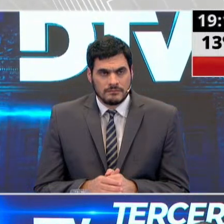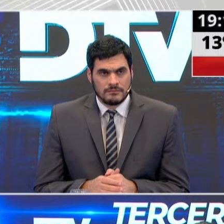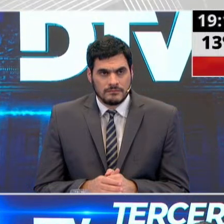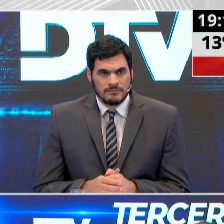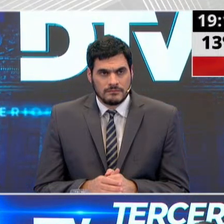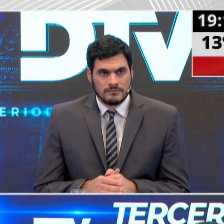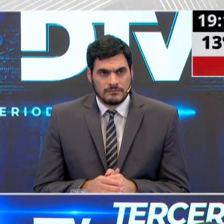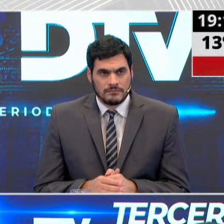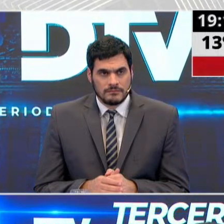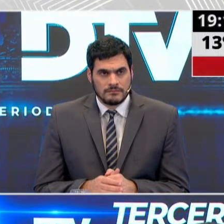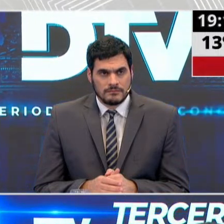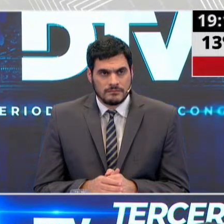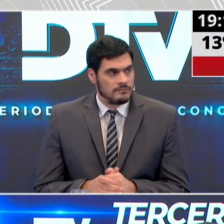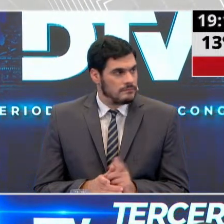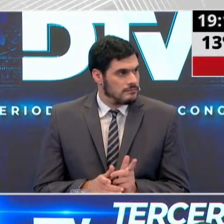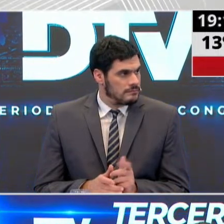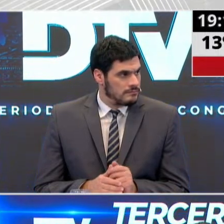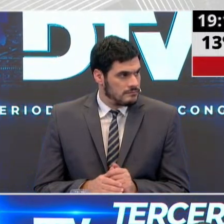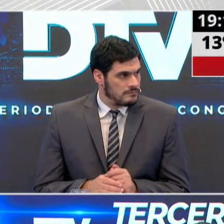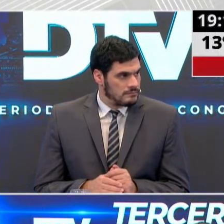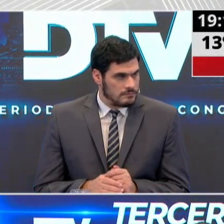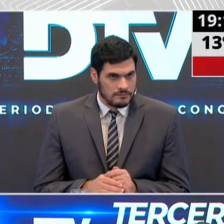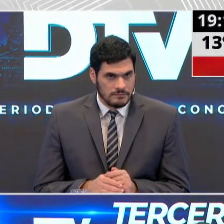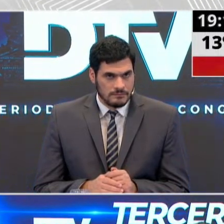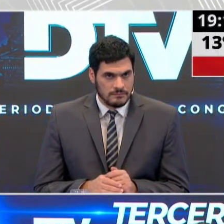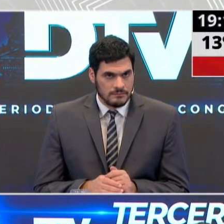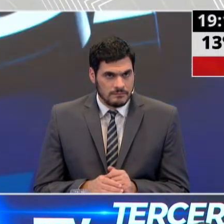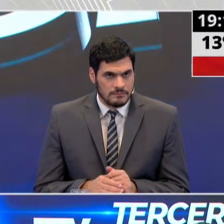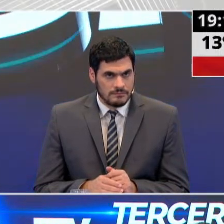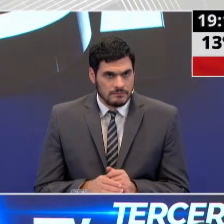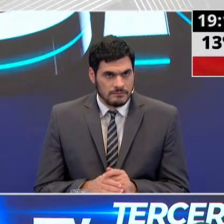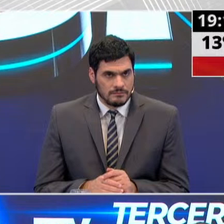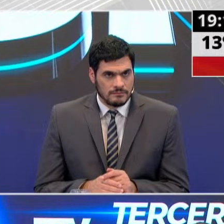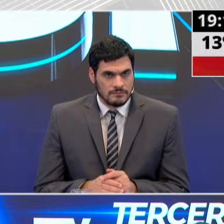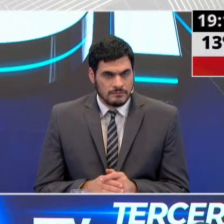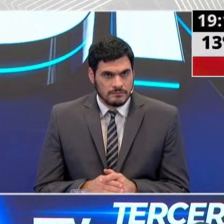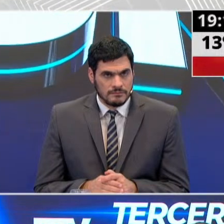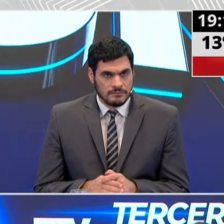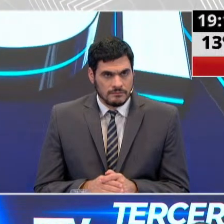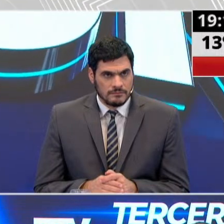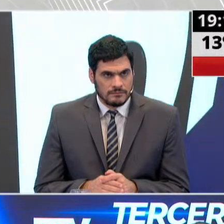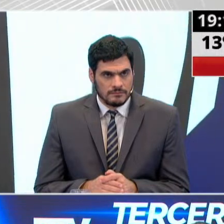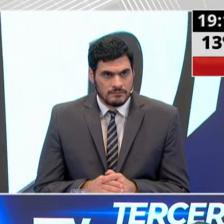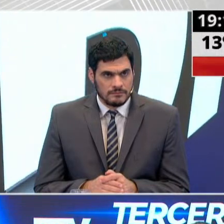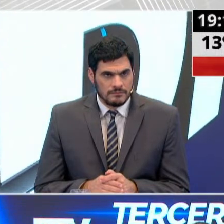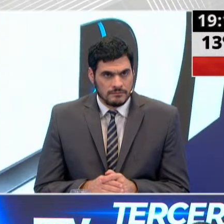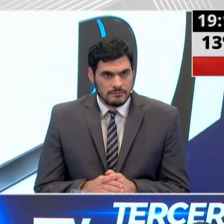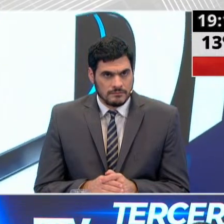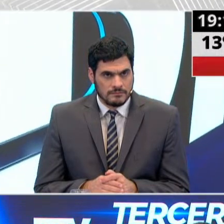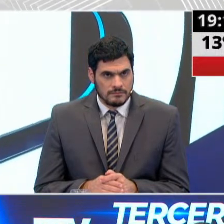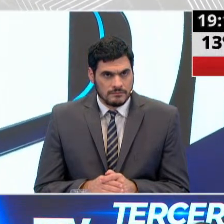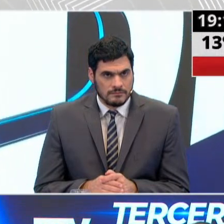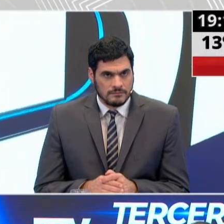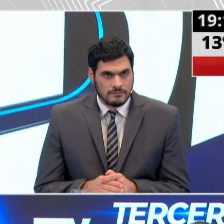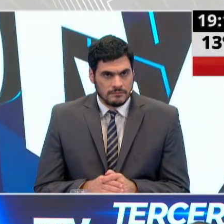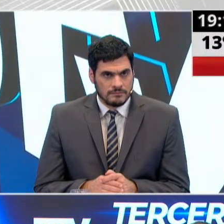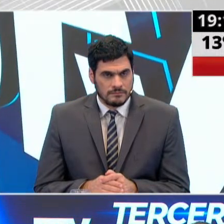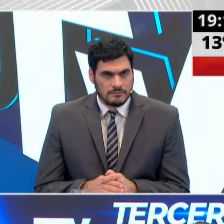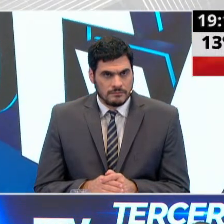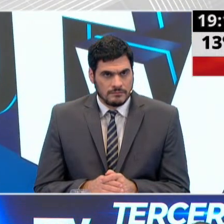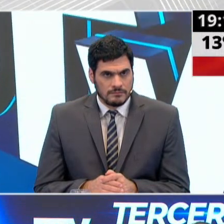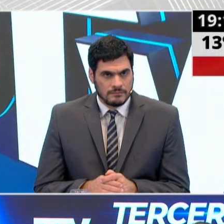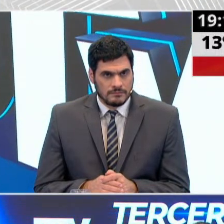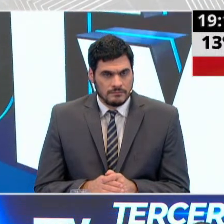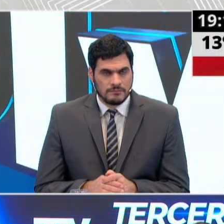todo lo que tiene que ver con la actividad también. Diputada, ¿qué tal? Sebastián Adía, la saluda. Hola, Sebastián. ¿Qué tal?